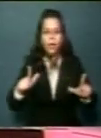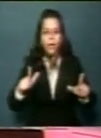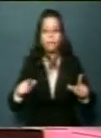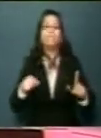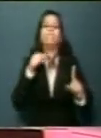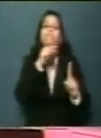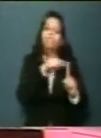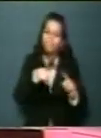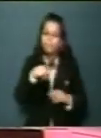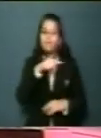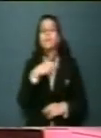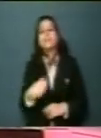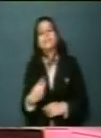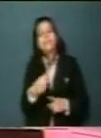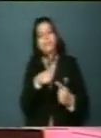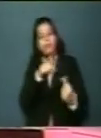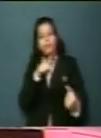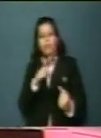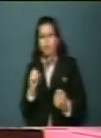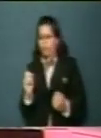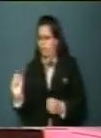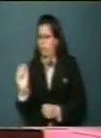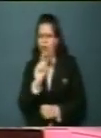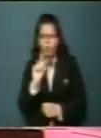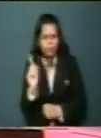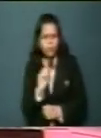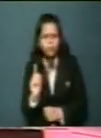Nadie tiene el monopolio de la verdad